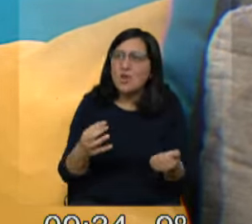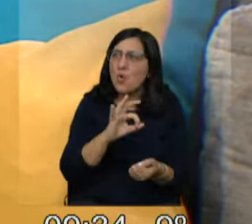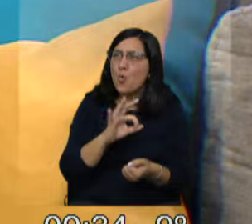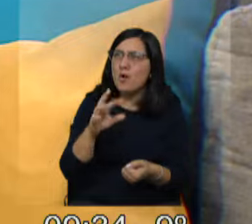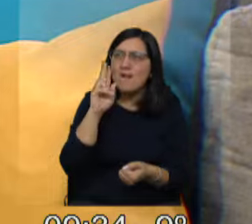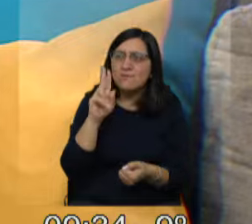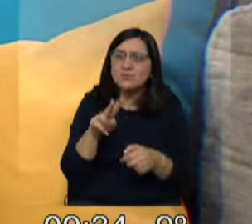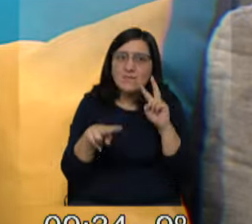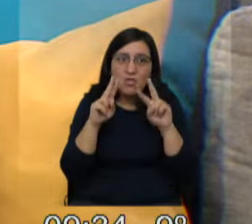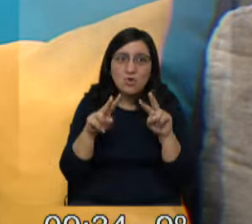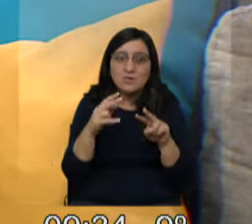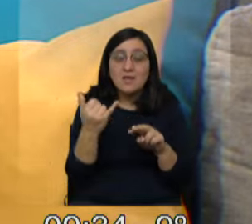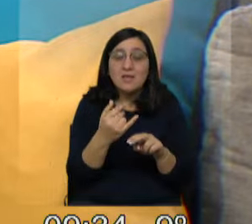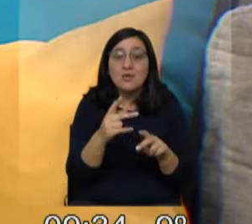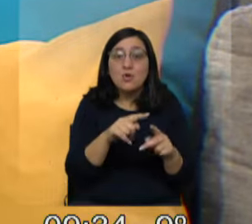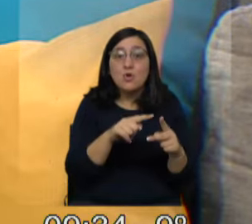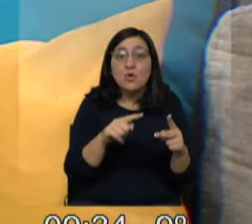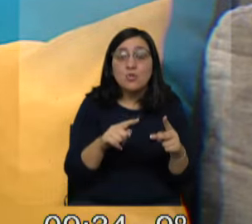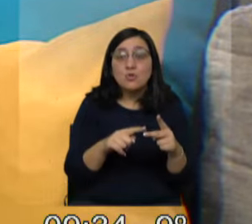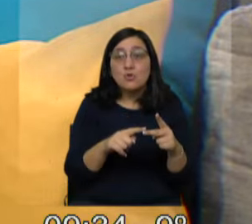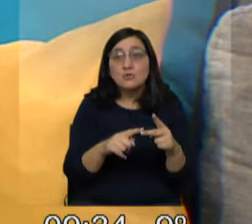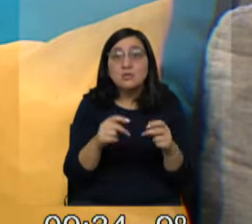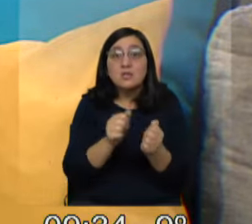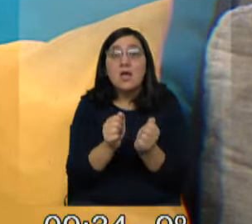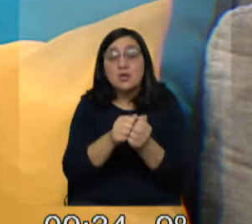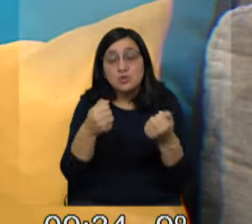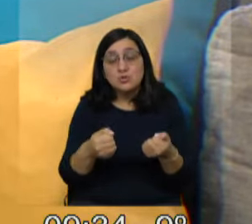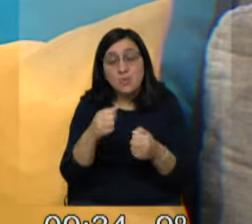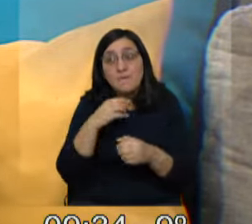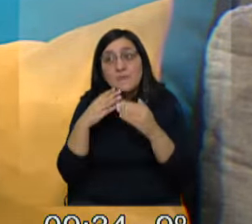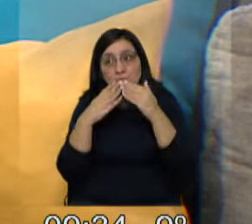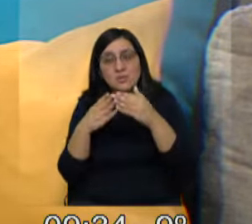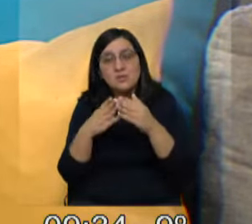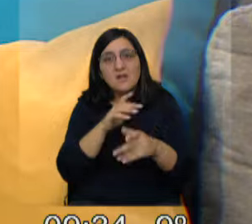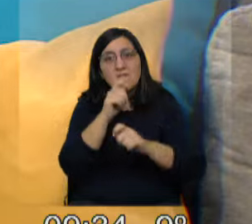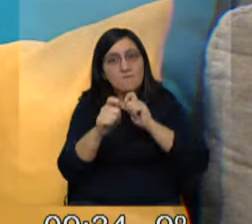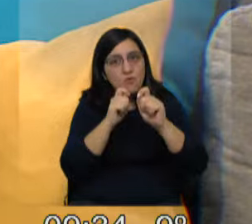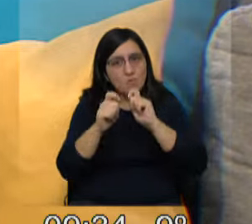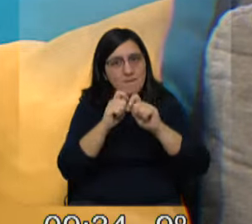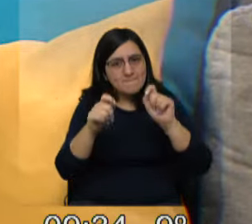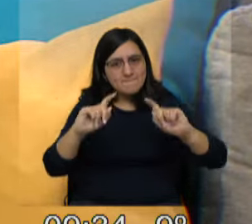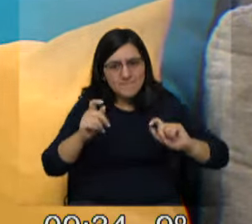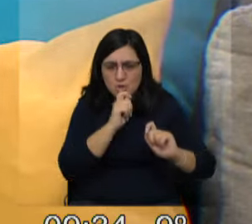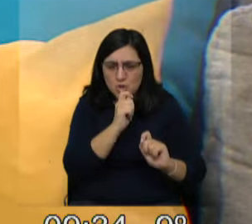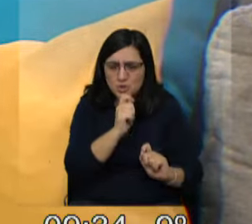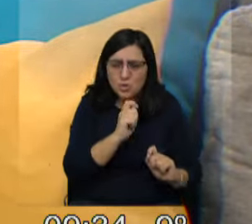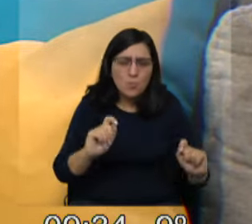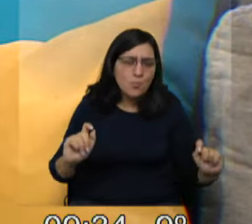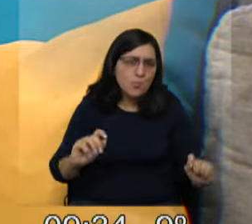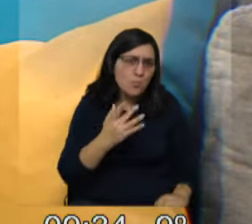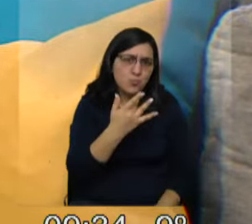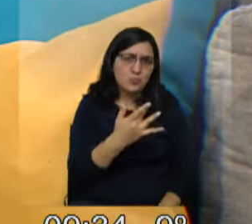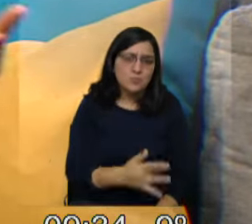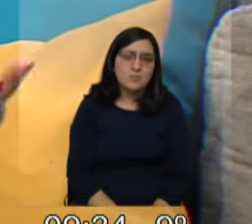Observador, en el que son los dos medios que consulté y que realmente tienen informes periodísticos brillantes, mucho más de lo que yo pueda resumir en estos minutos de